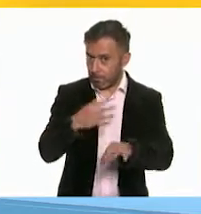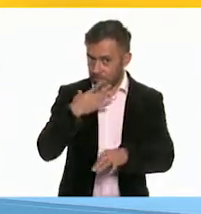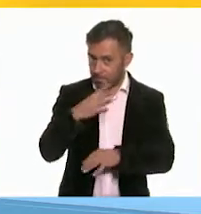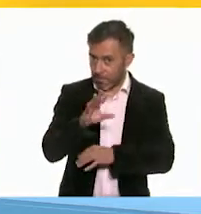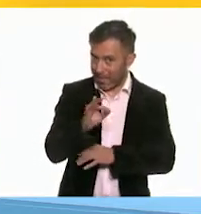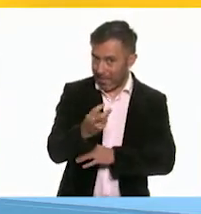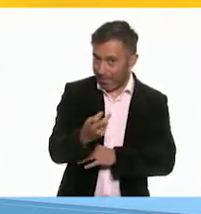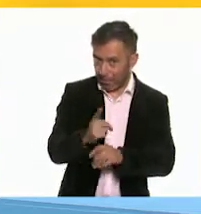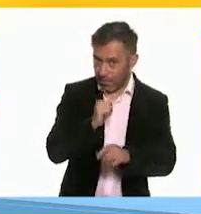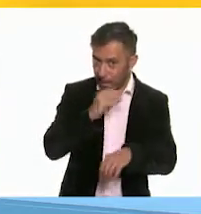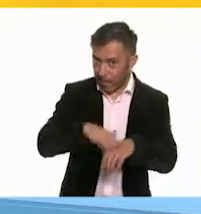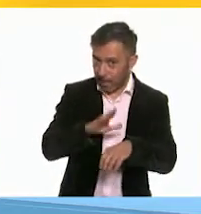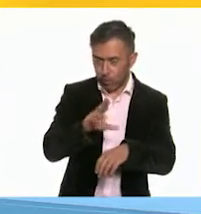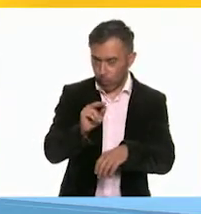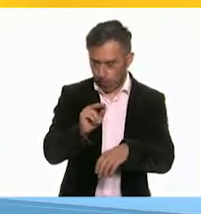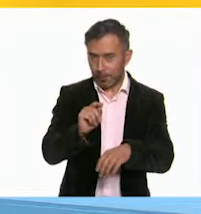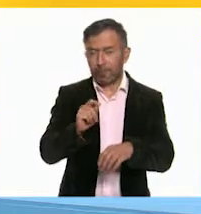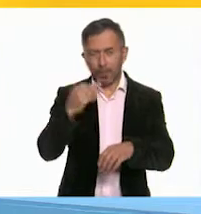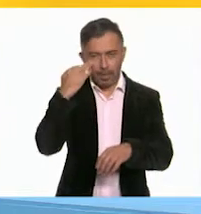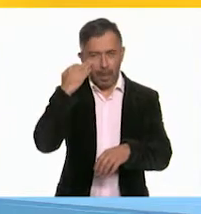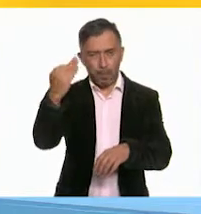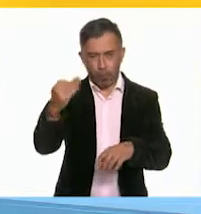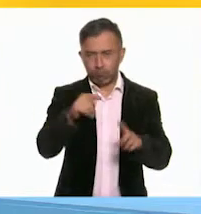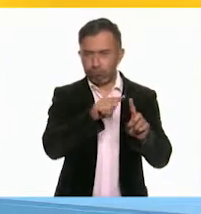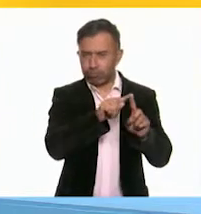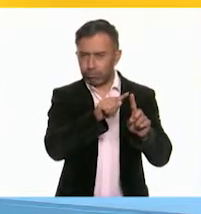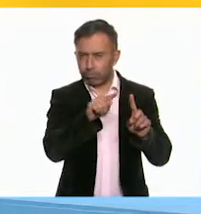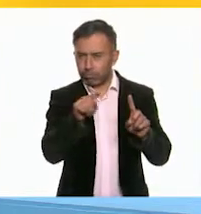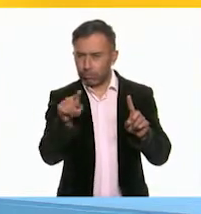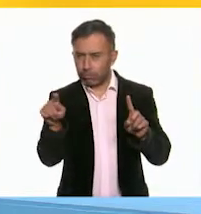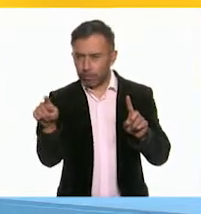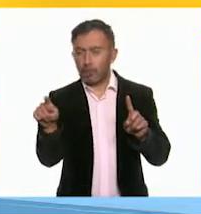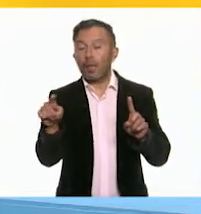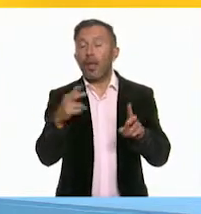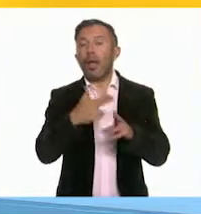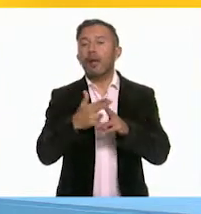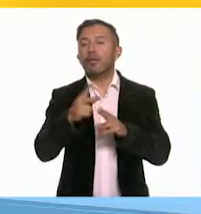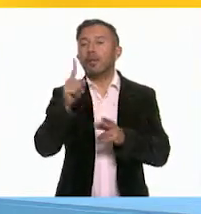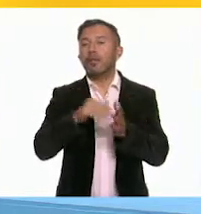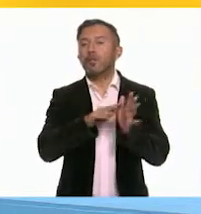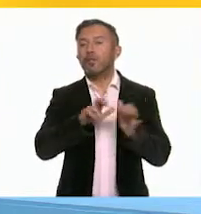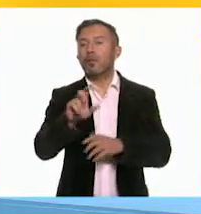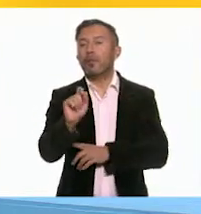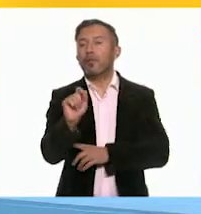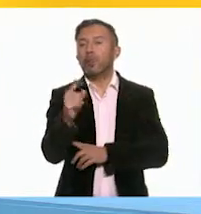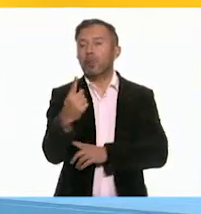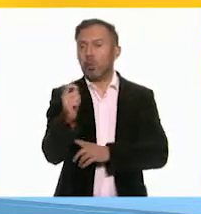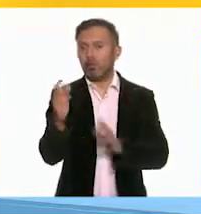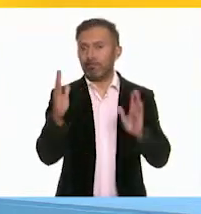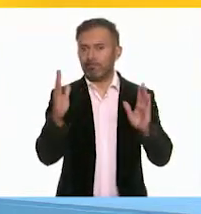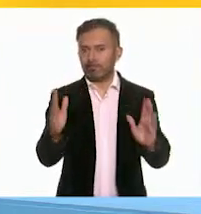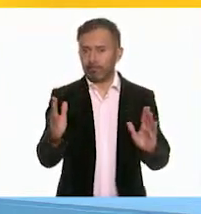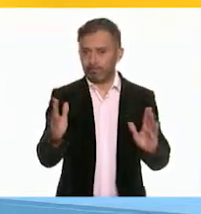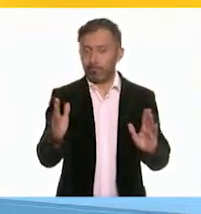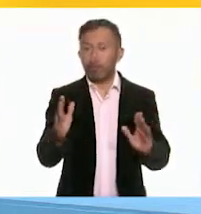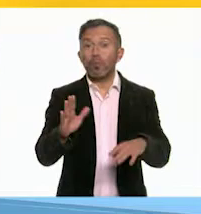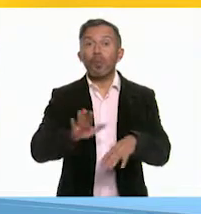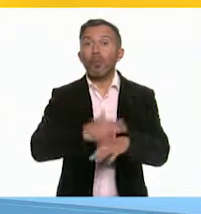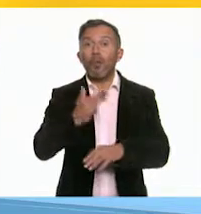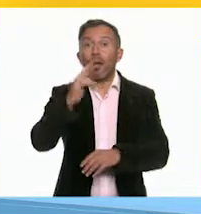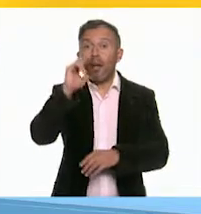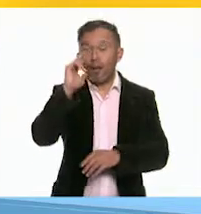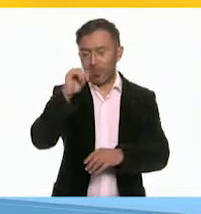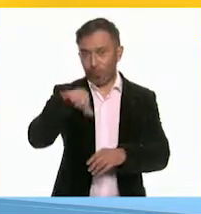En nuestra línea del tiempo marcamos hasta 1821. Lo recuerdo porque estamos en 2021